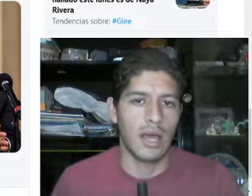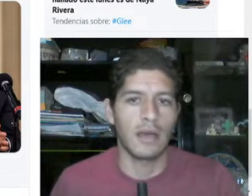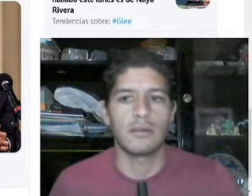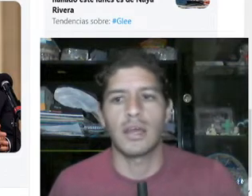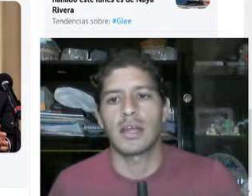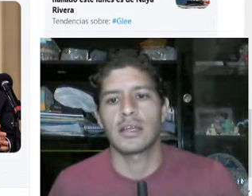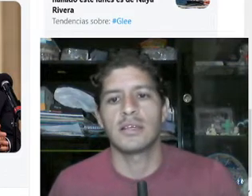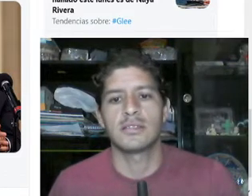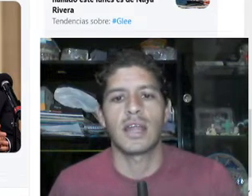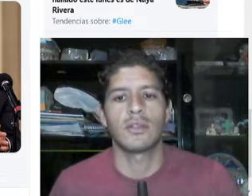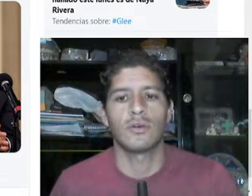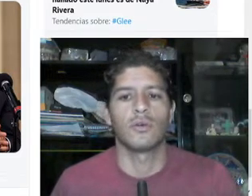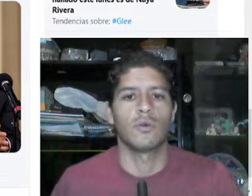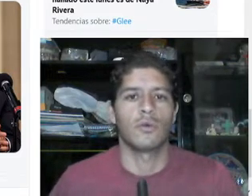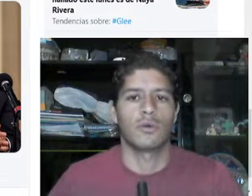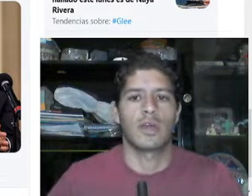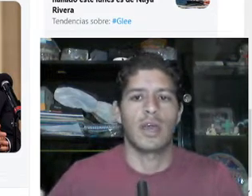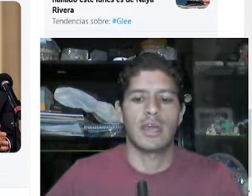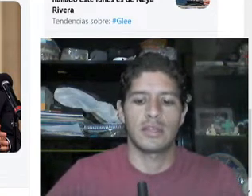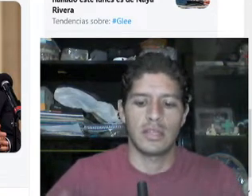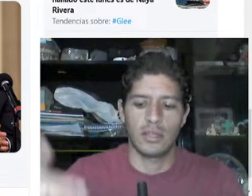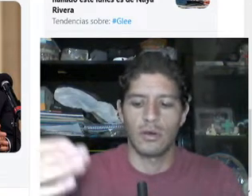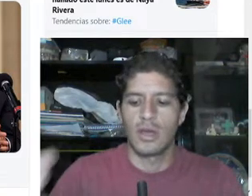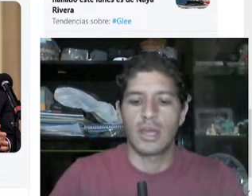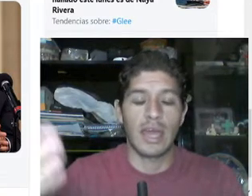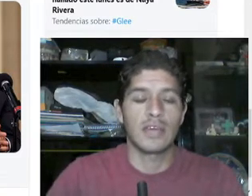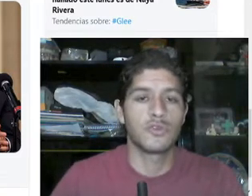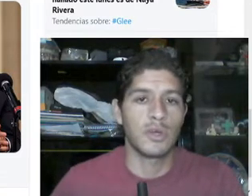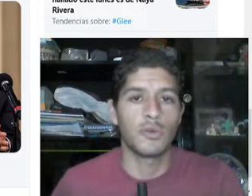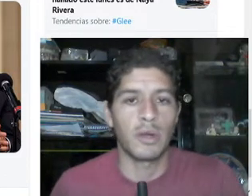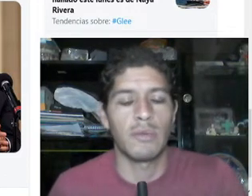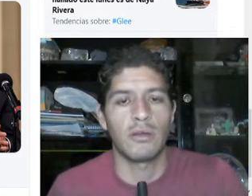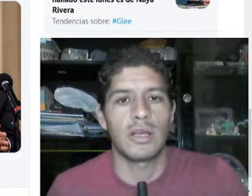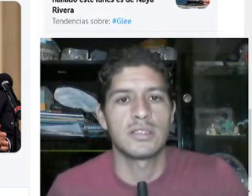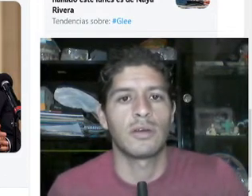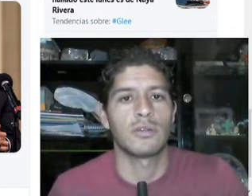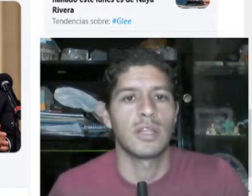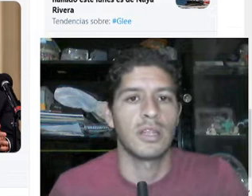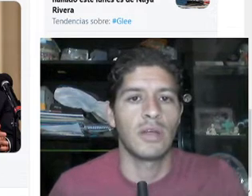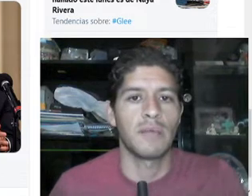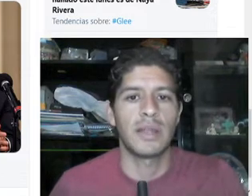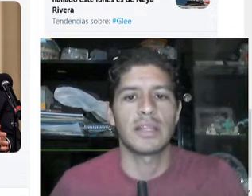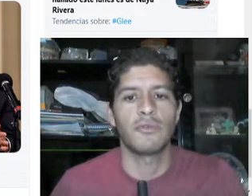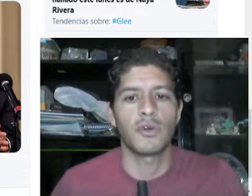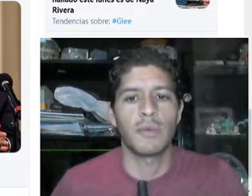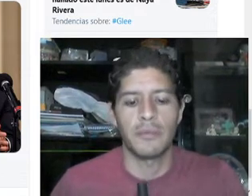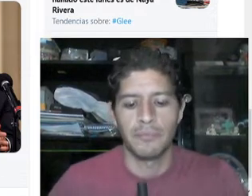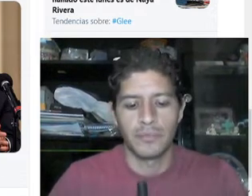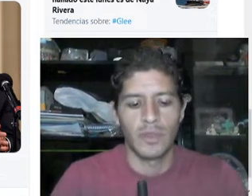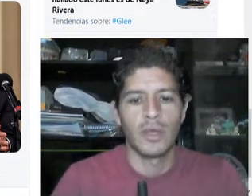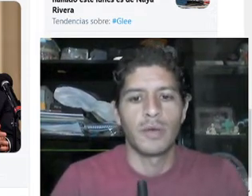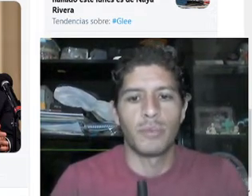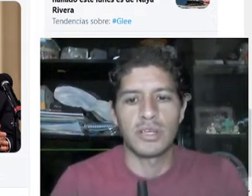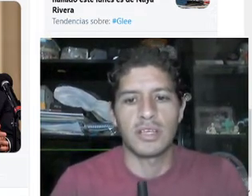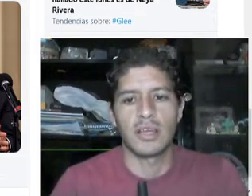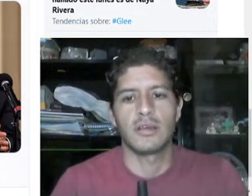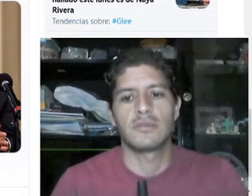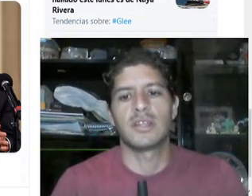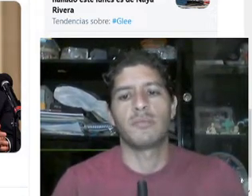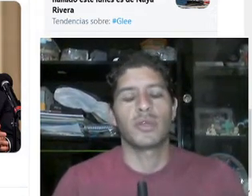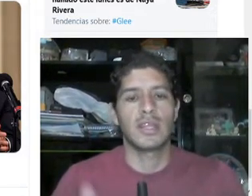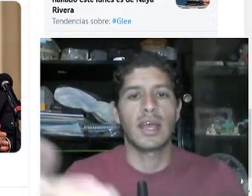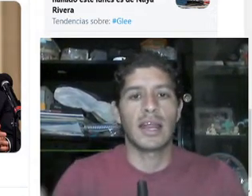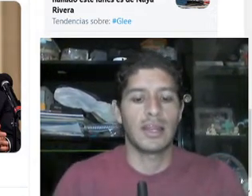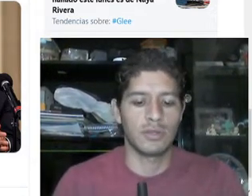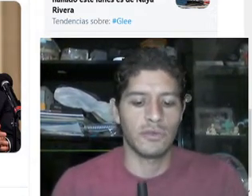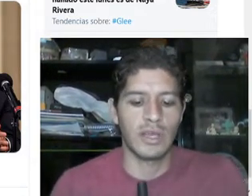autor ya registrado o que haya subido primero este contenido a la plataforma, pues